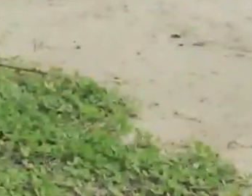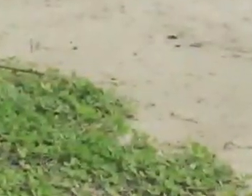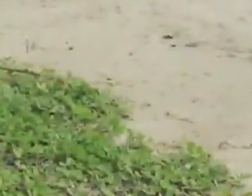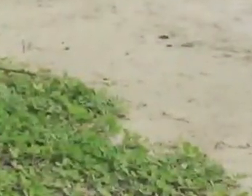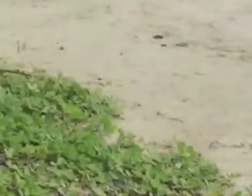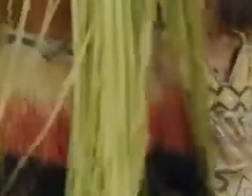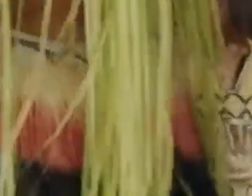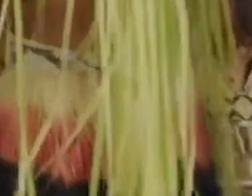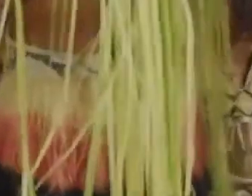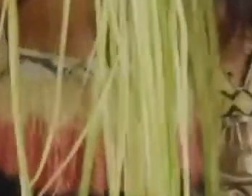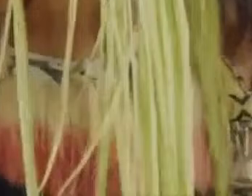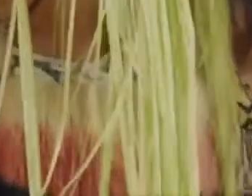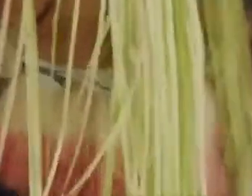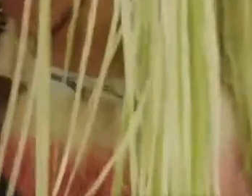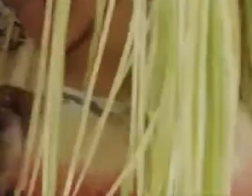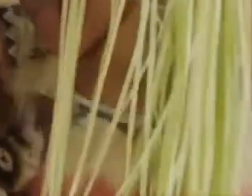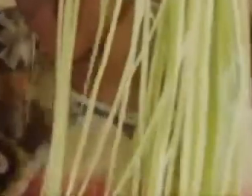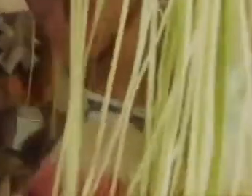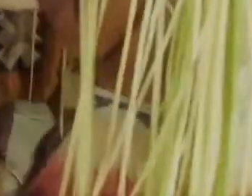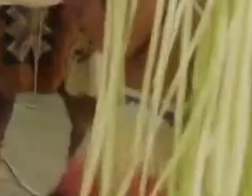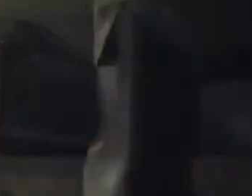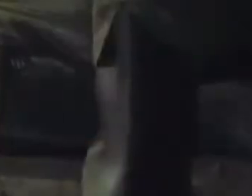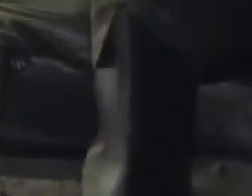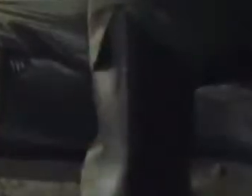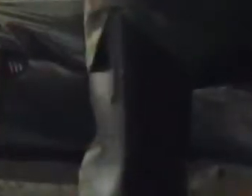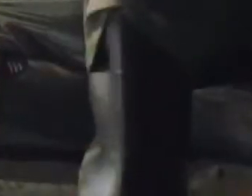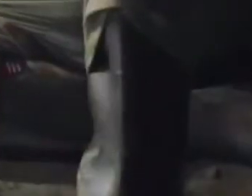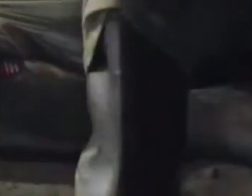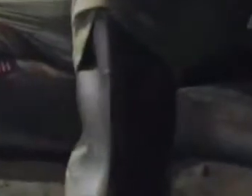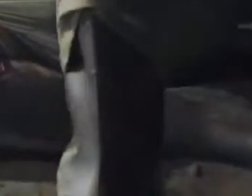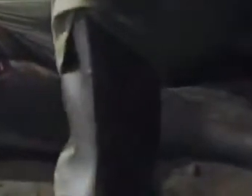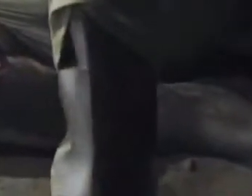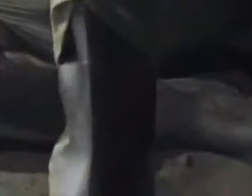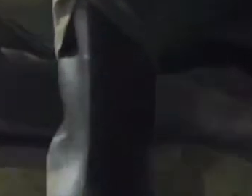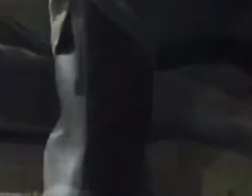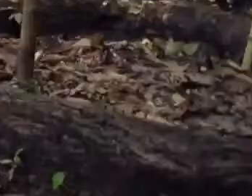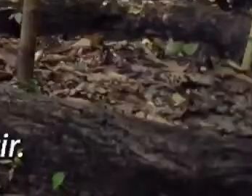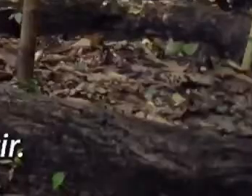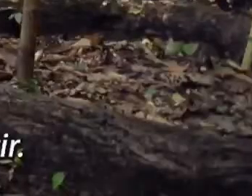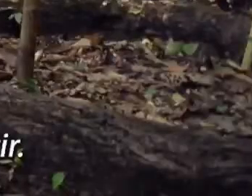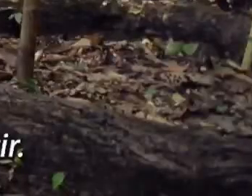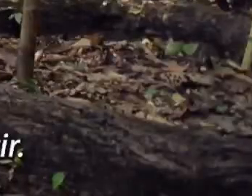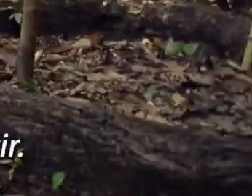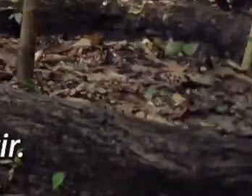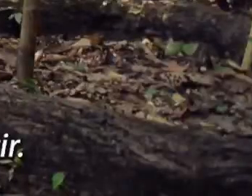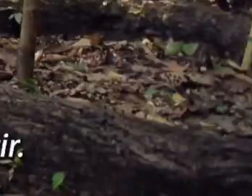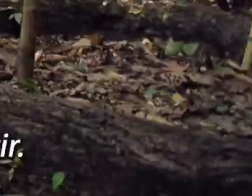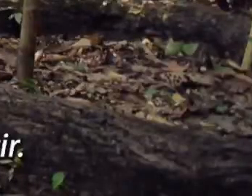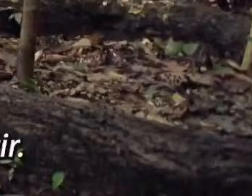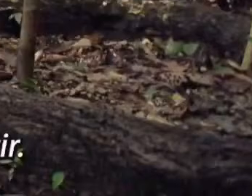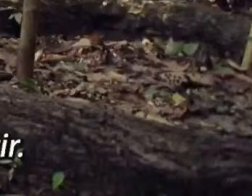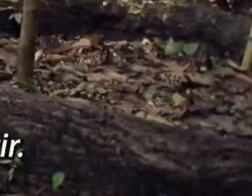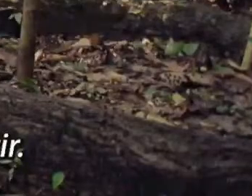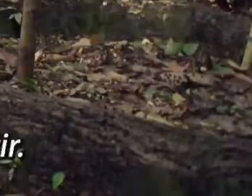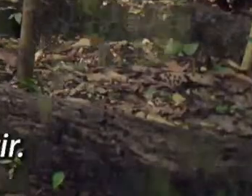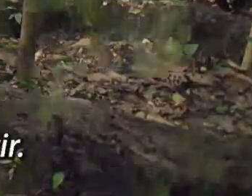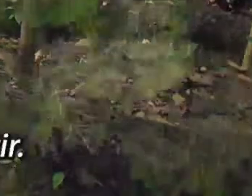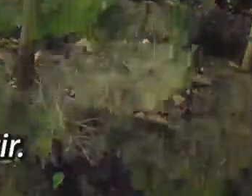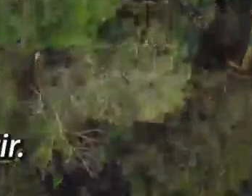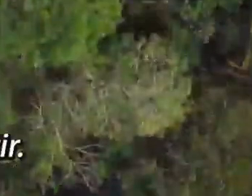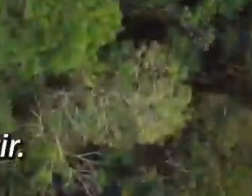Y esto es bueno que la experiencia científica occidental y la tradicional pues, se unan, porque si no se unen en el